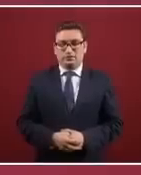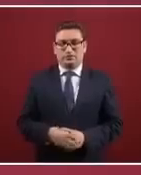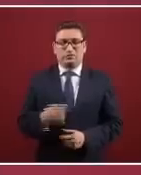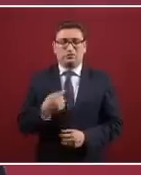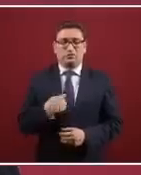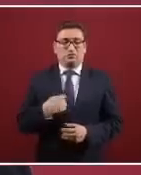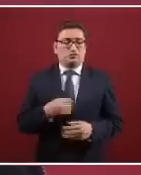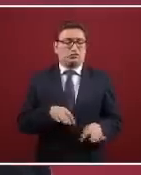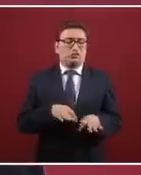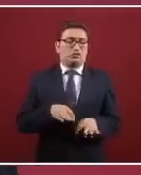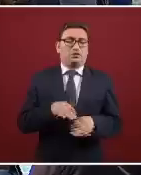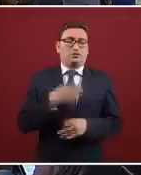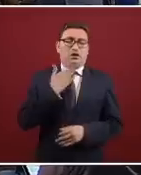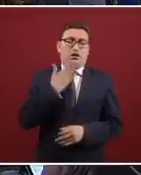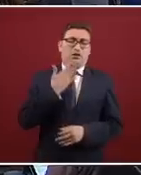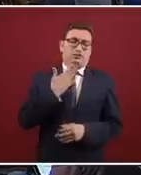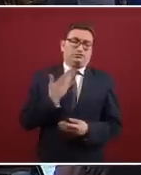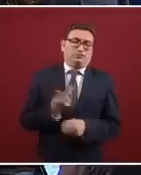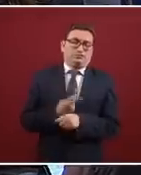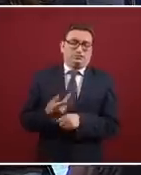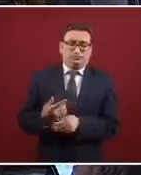bostezando.